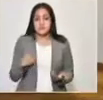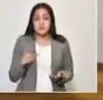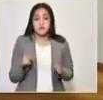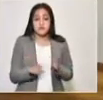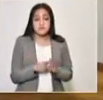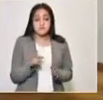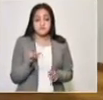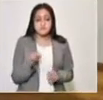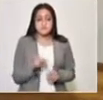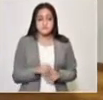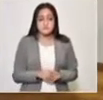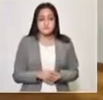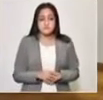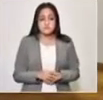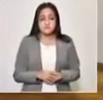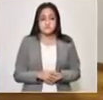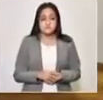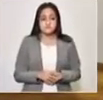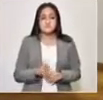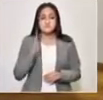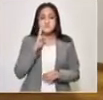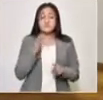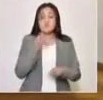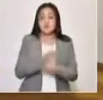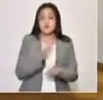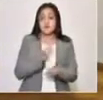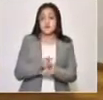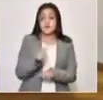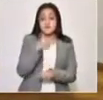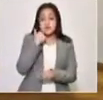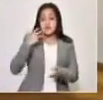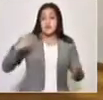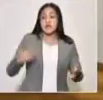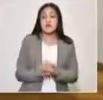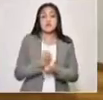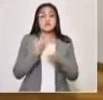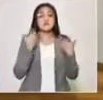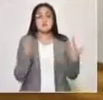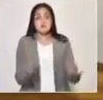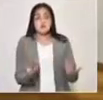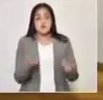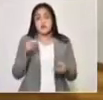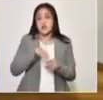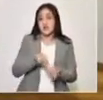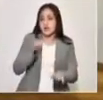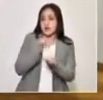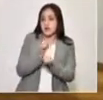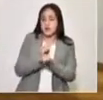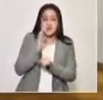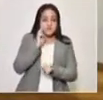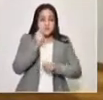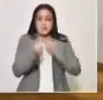repetirse. Y es la prueba que hoy se quiere ganar un hecho a través de redes,